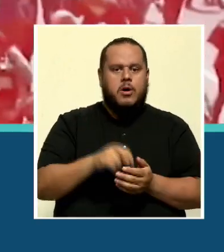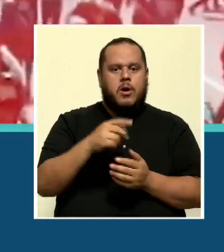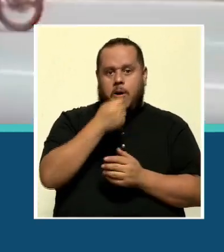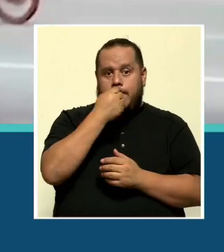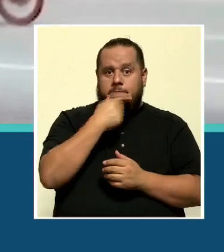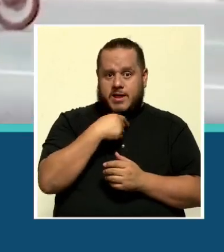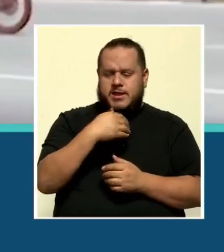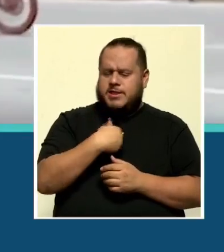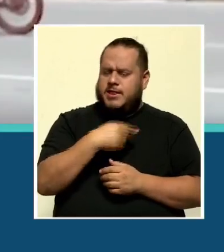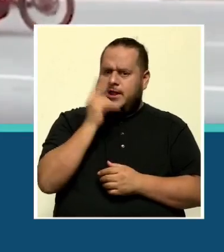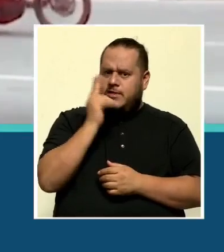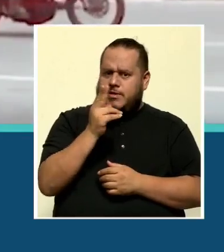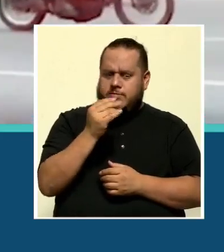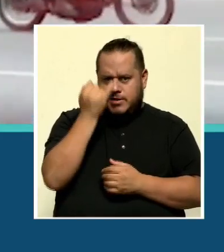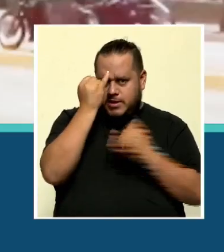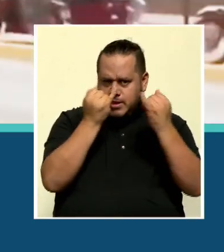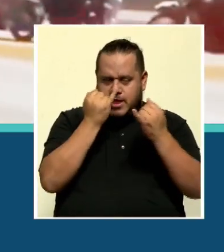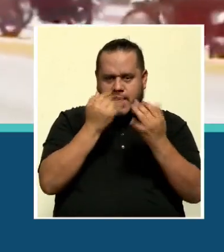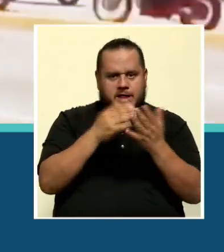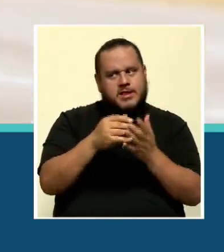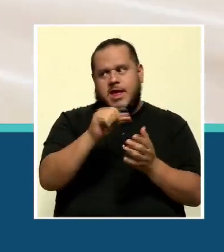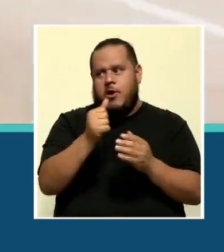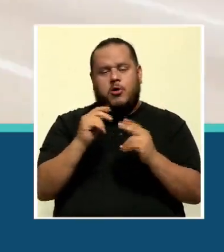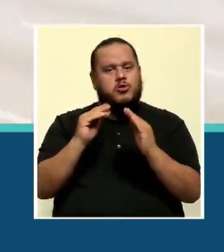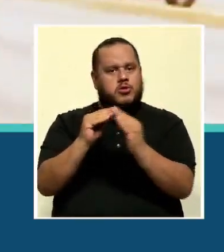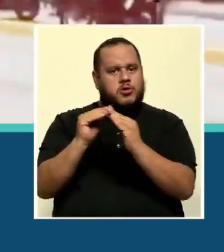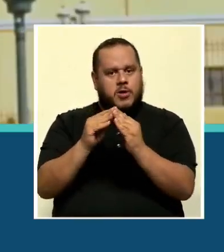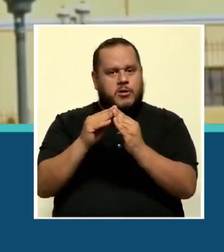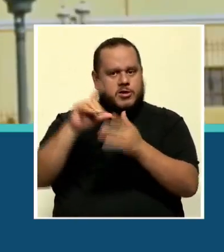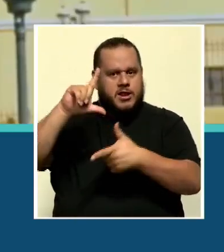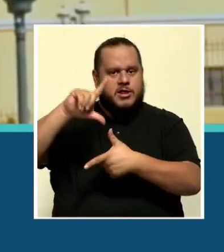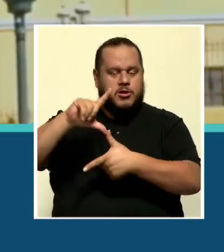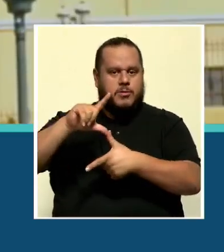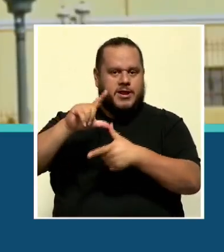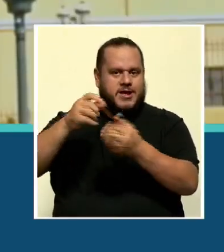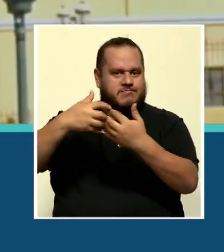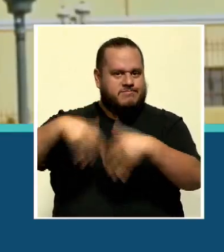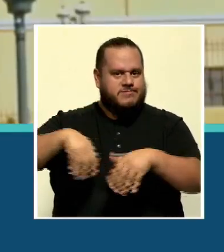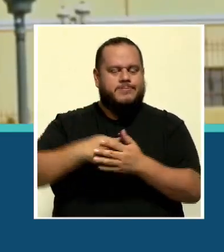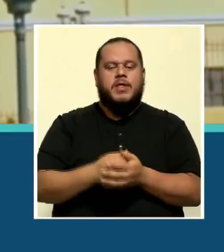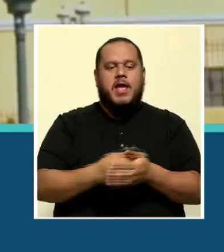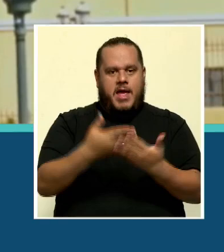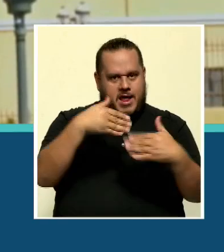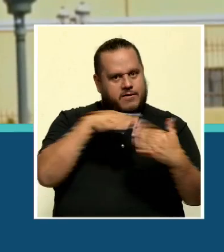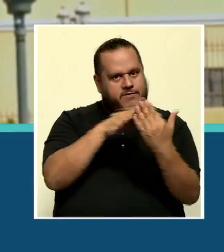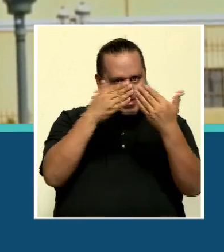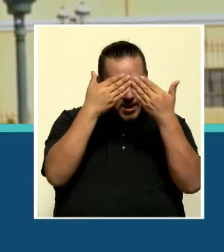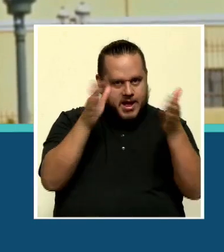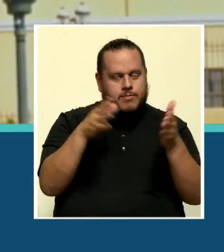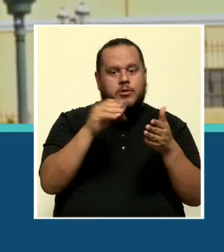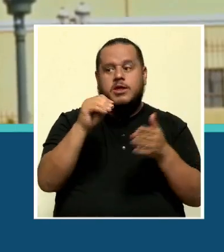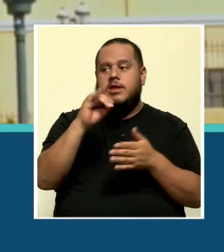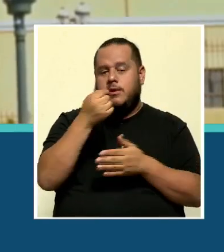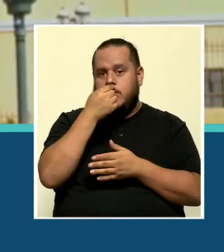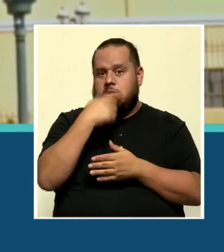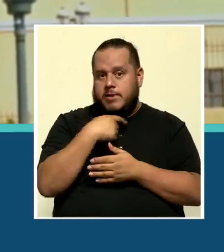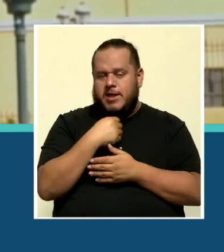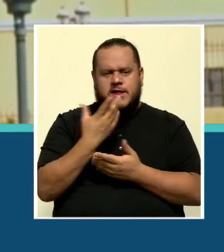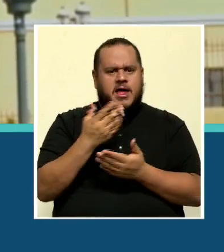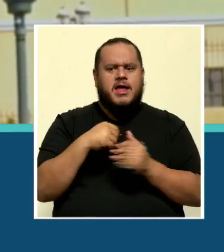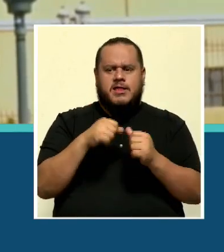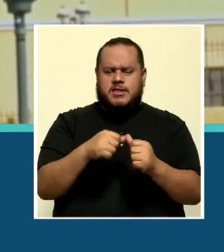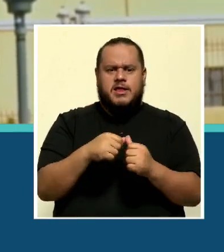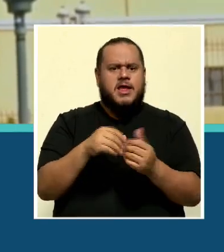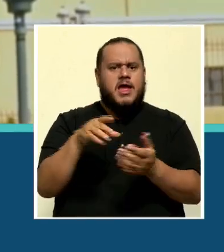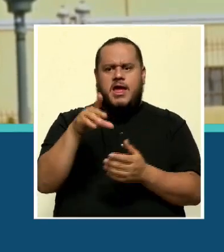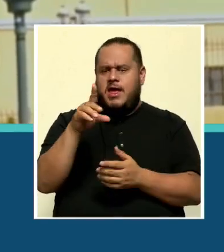las mismas ideas que llevaron a la ruina a otros pueblos de Latinoamérica. El Frente Amplio y José María Villalta siguen las doctrinas de Hugo Chávez,